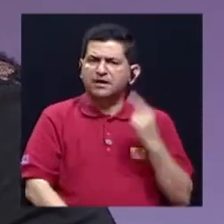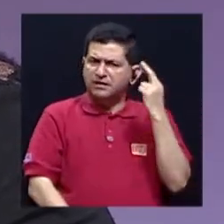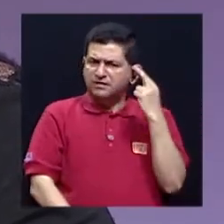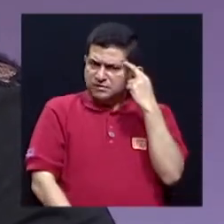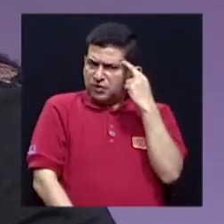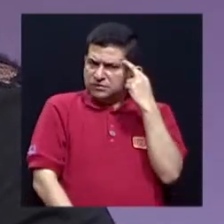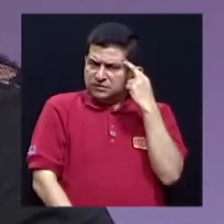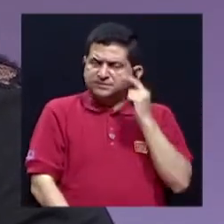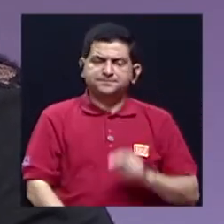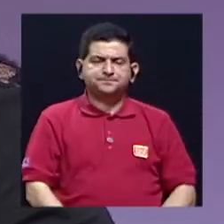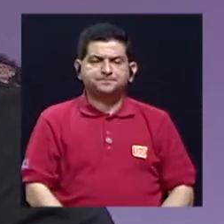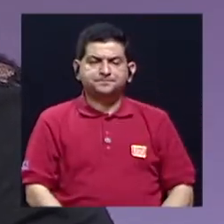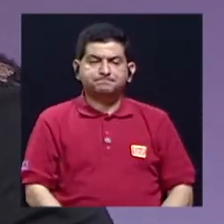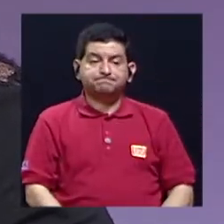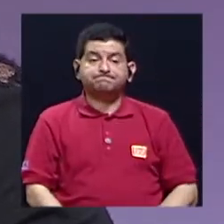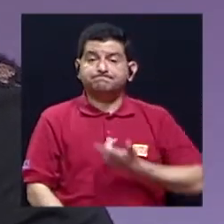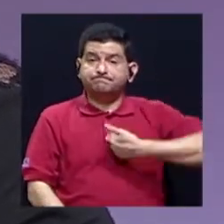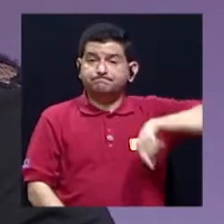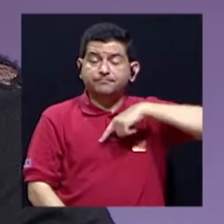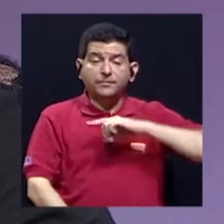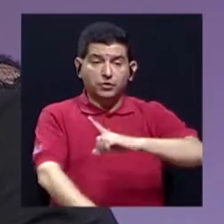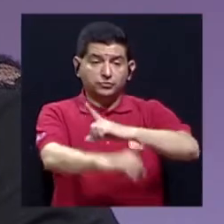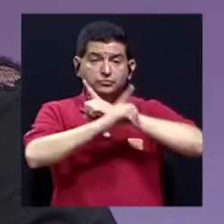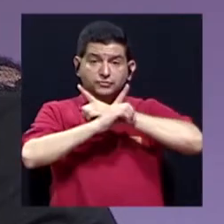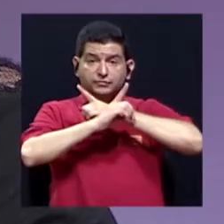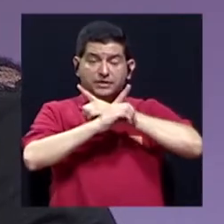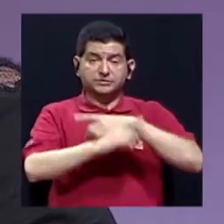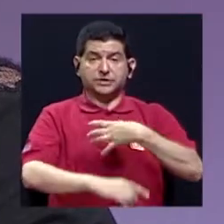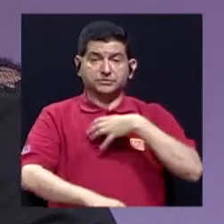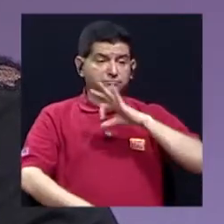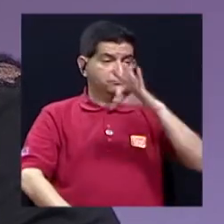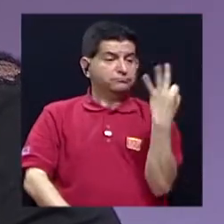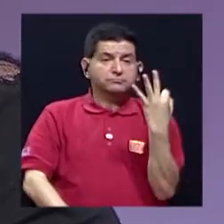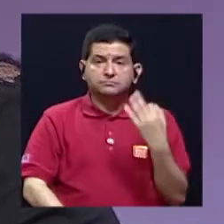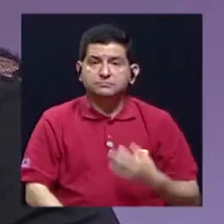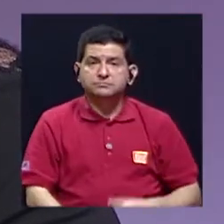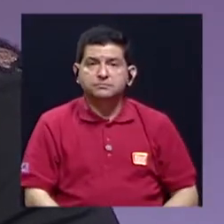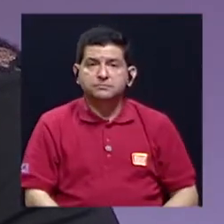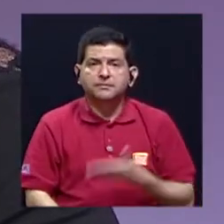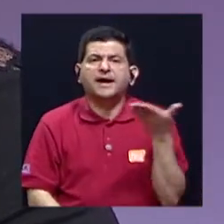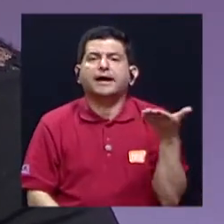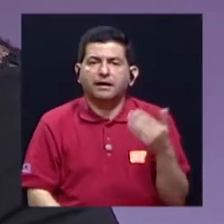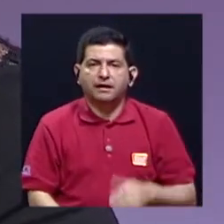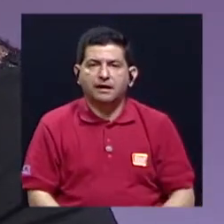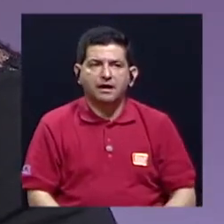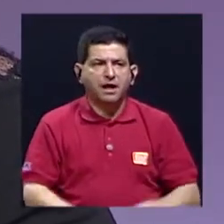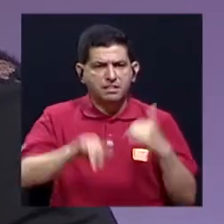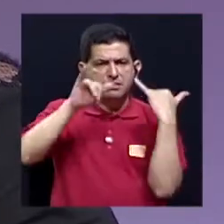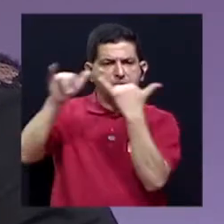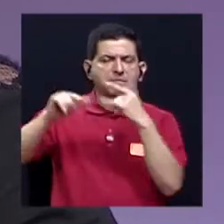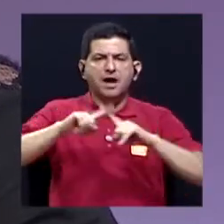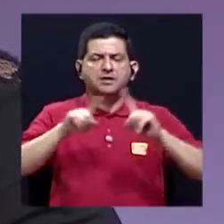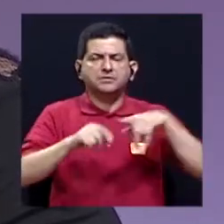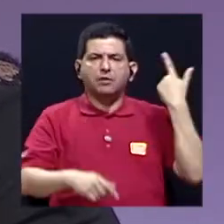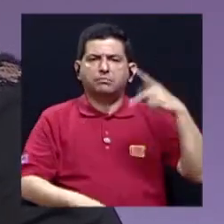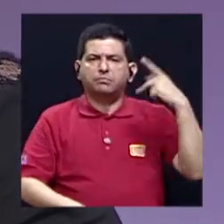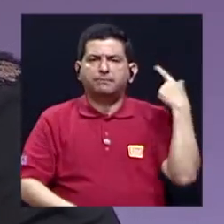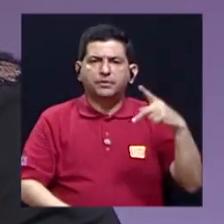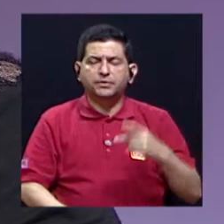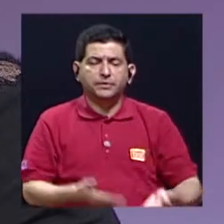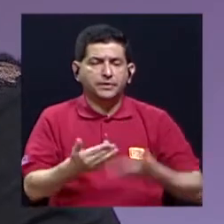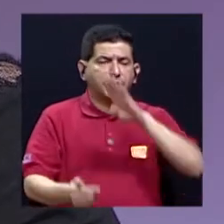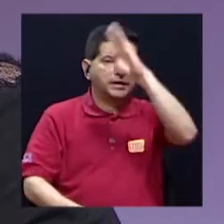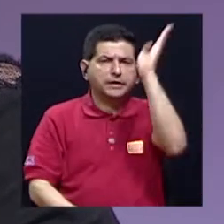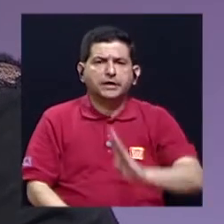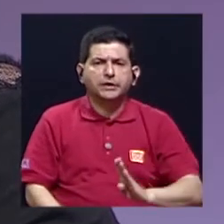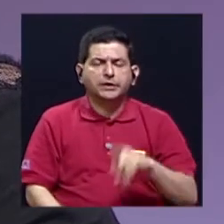porque muchas veces, inclusive, nos toca a nosotros defendernos de cuenta propia, ¿verdad?, de demandas y otros riesgos, ¿verdad? Y casi